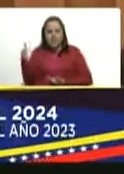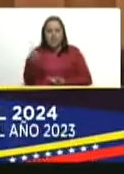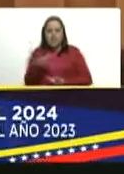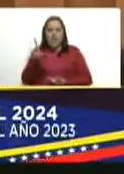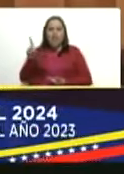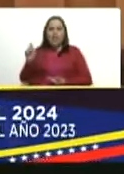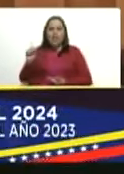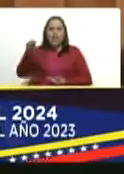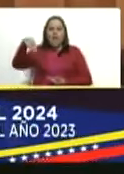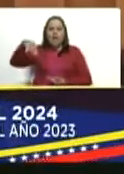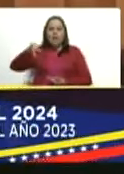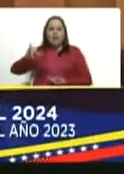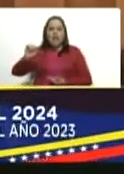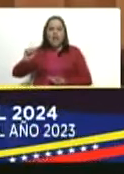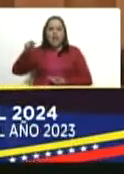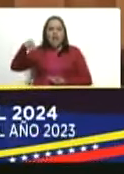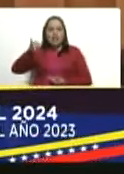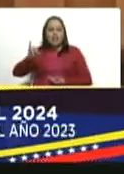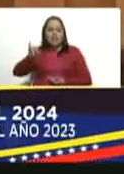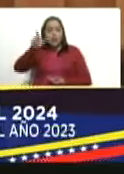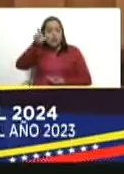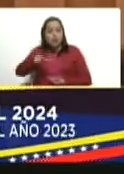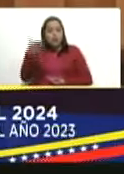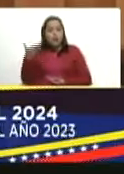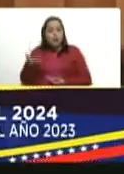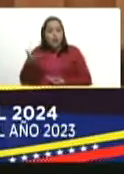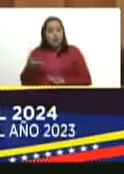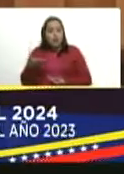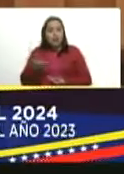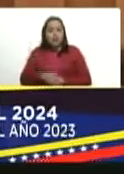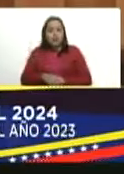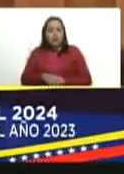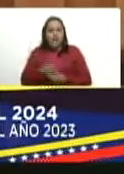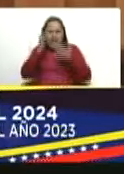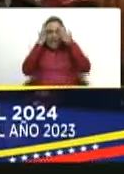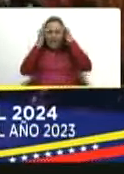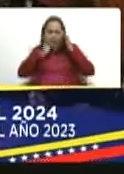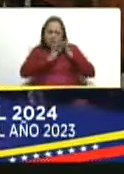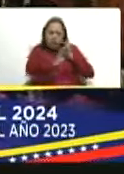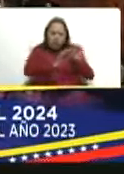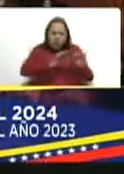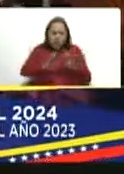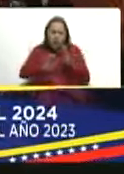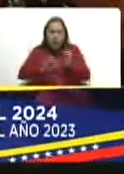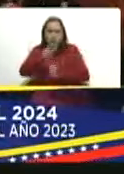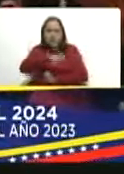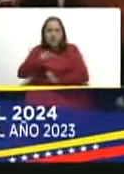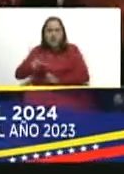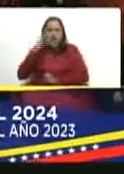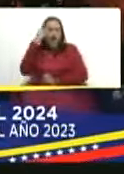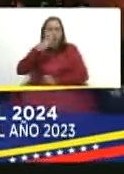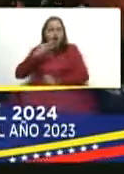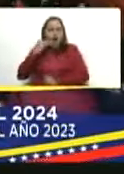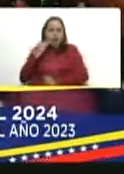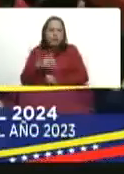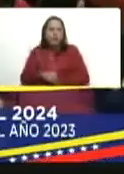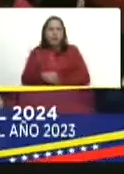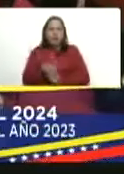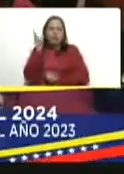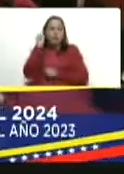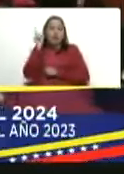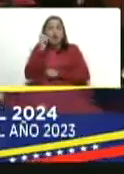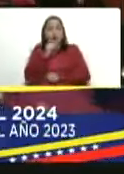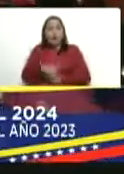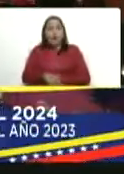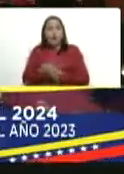escuela y fuente de sabiduría para varias generaciones de muchachos y de muchachas